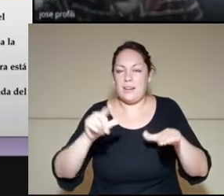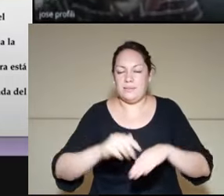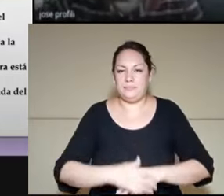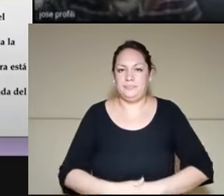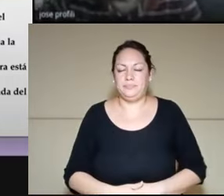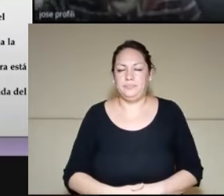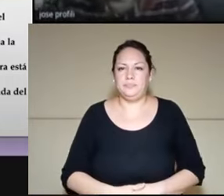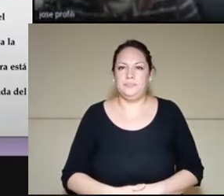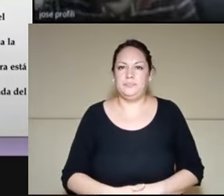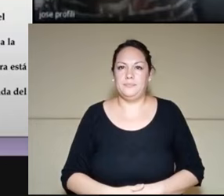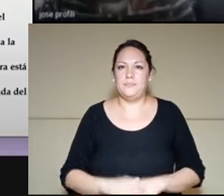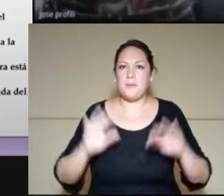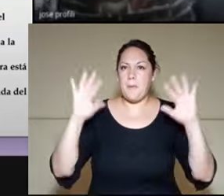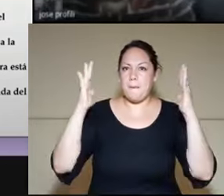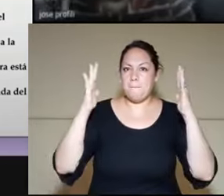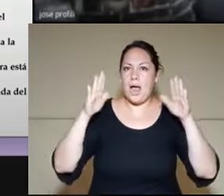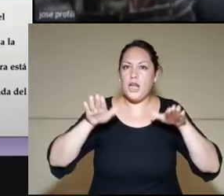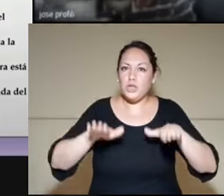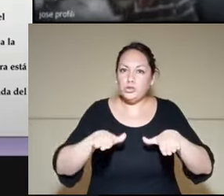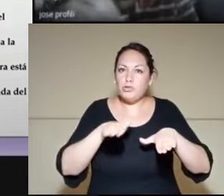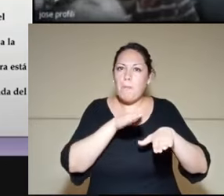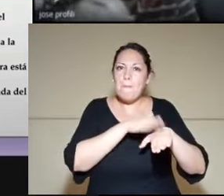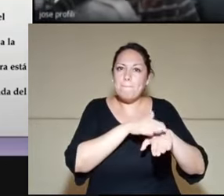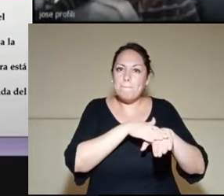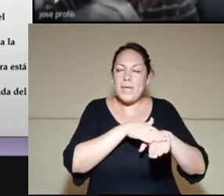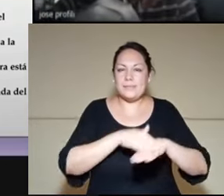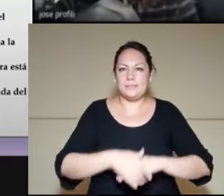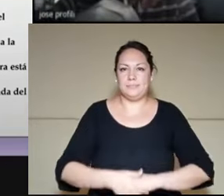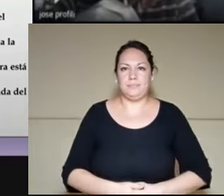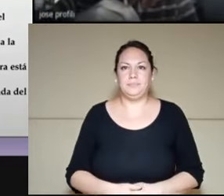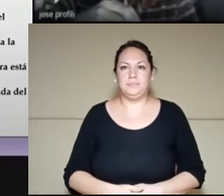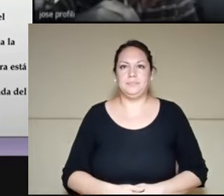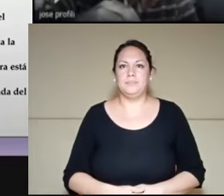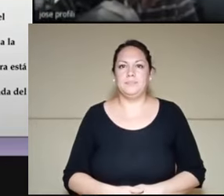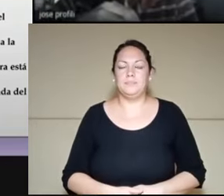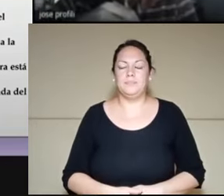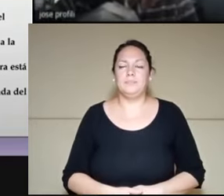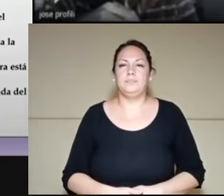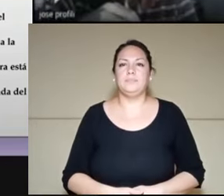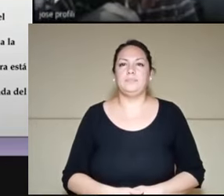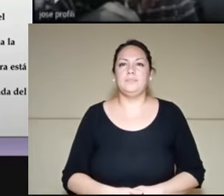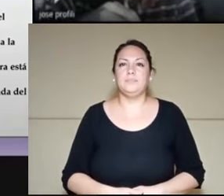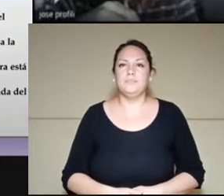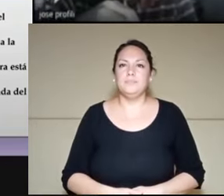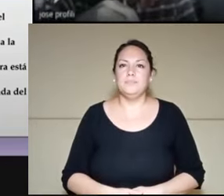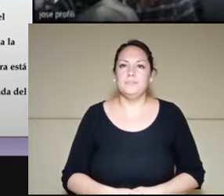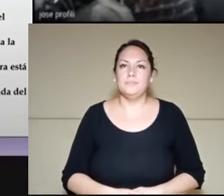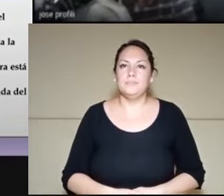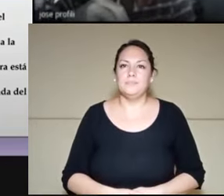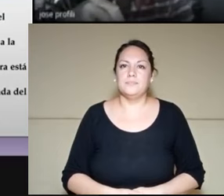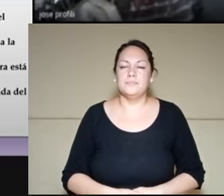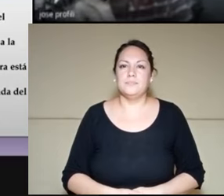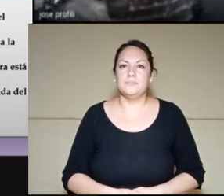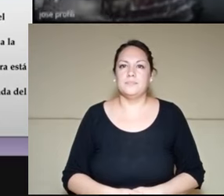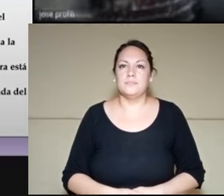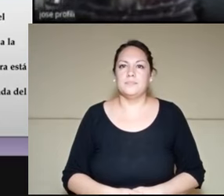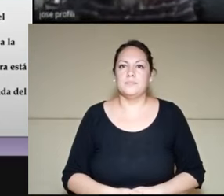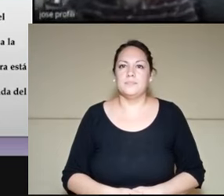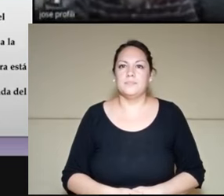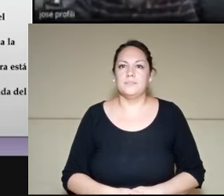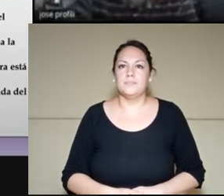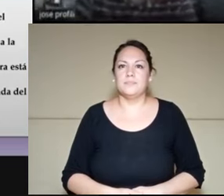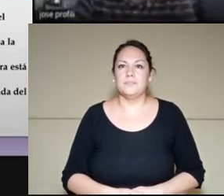¿Sí? Las plantas en los pies y las palmas en las manos.